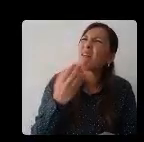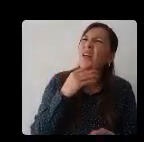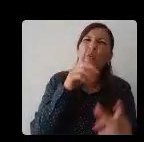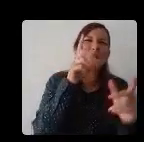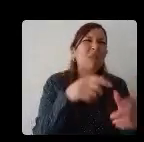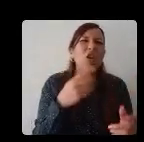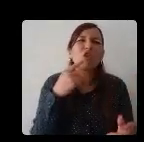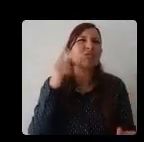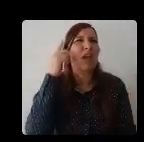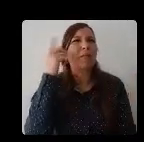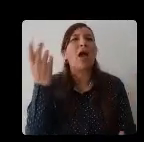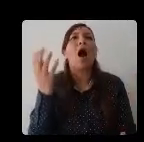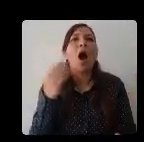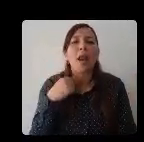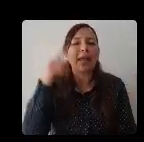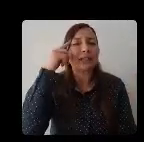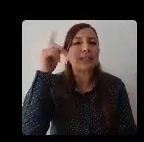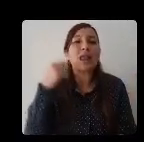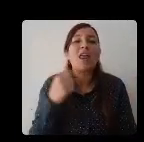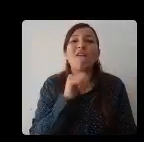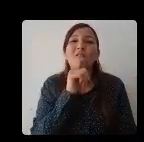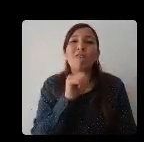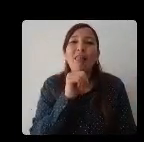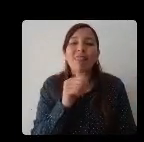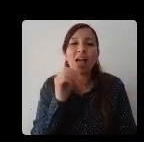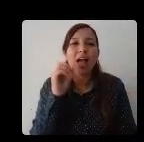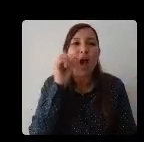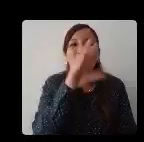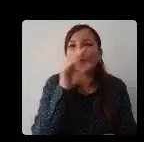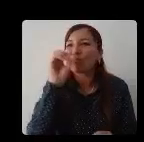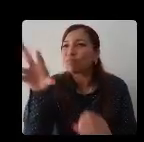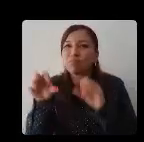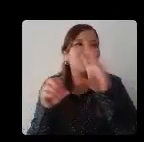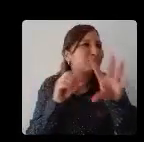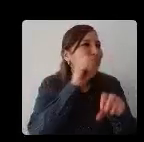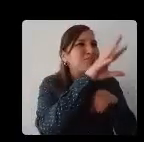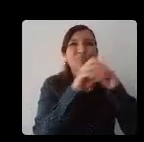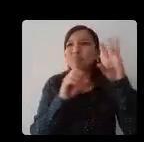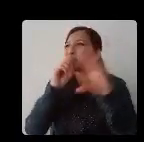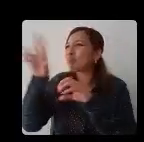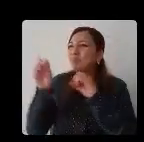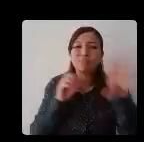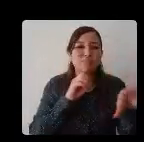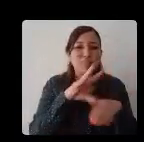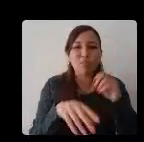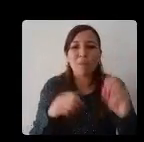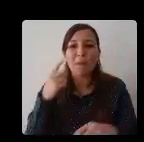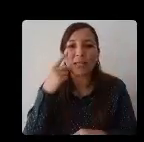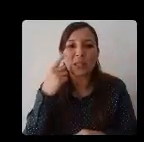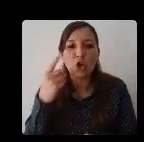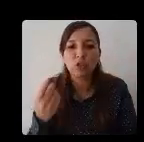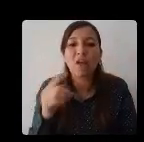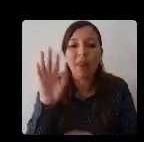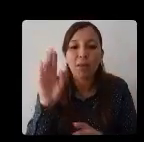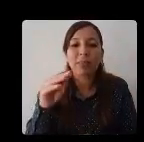más, de repente también que el ministerio o alguna ONG como From Perú, todos